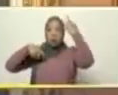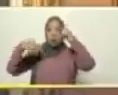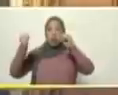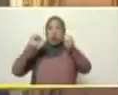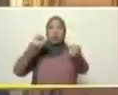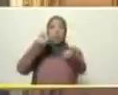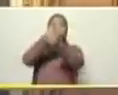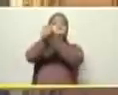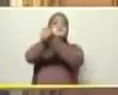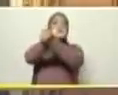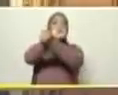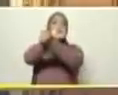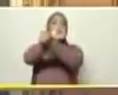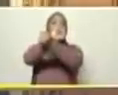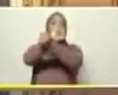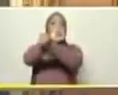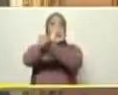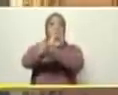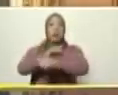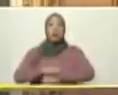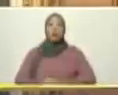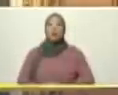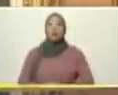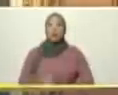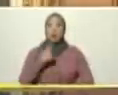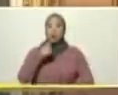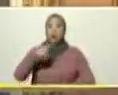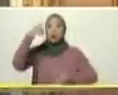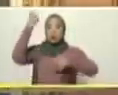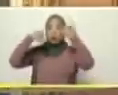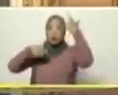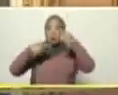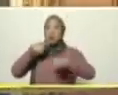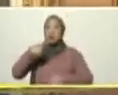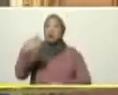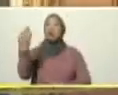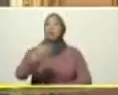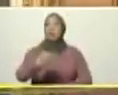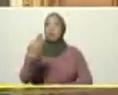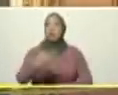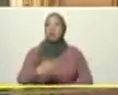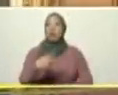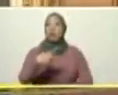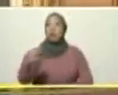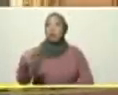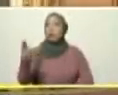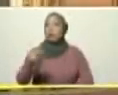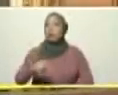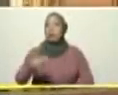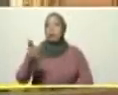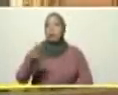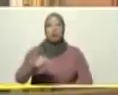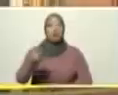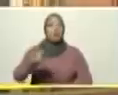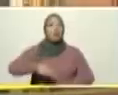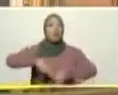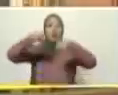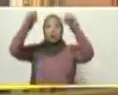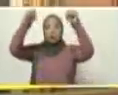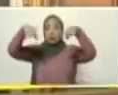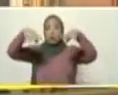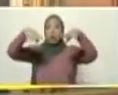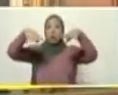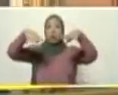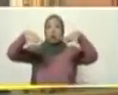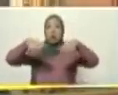reclusión y que el comandante Chávez aseguraba en esa acta que él no había renunciado a la presidencia de